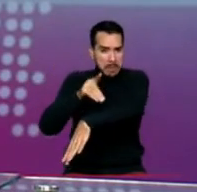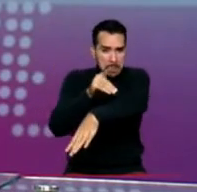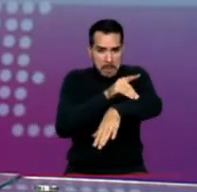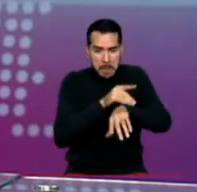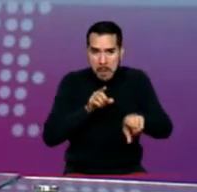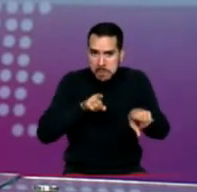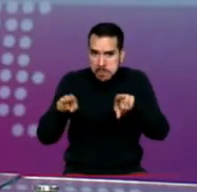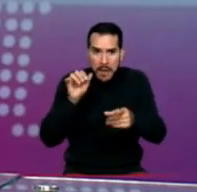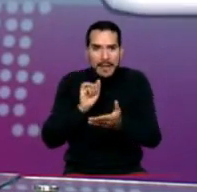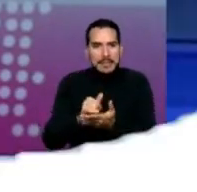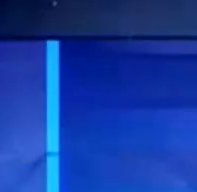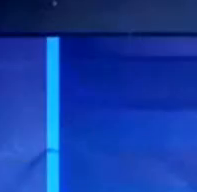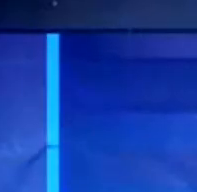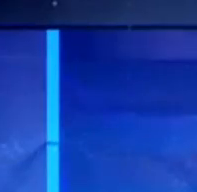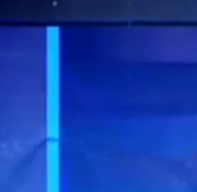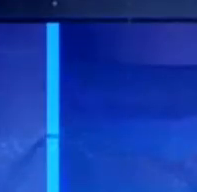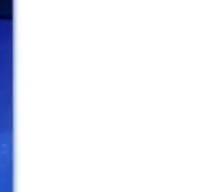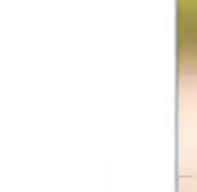ocurriendo.